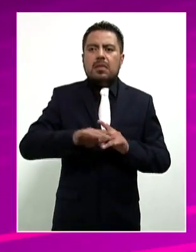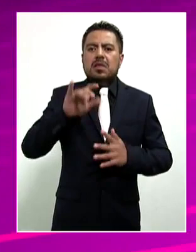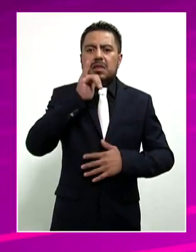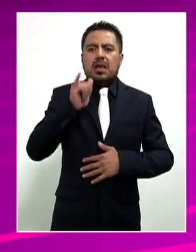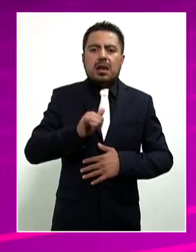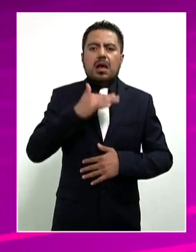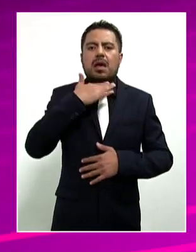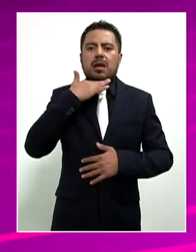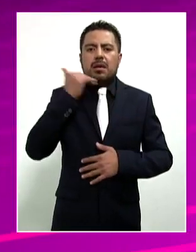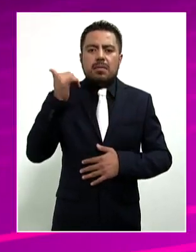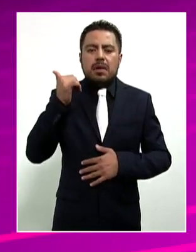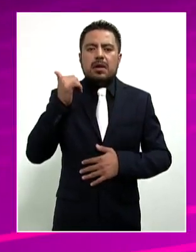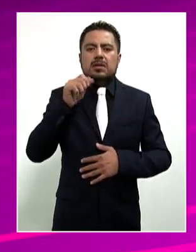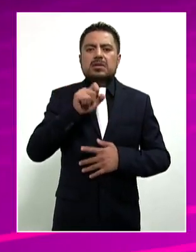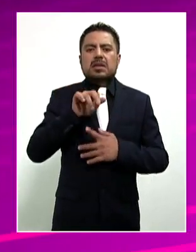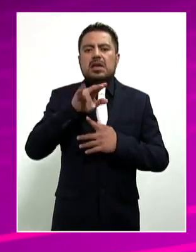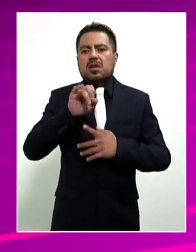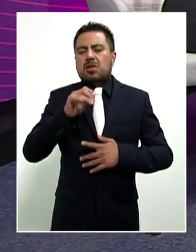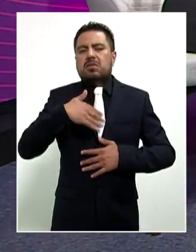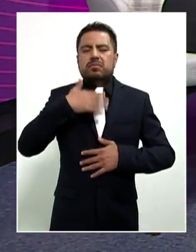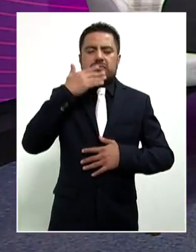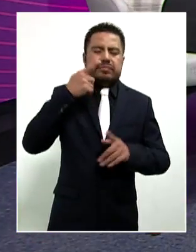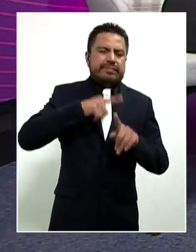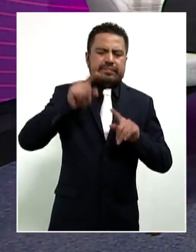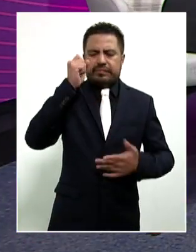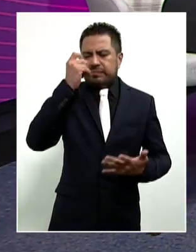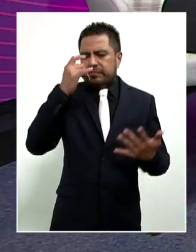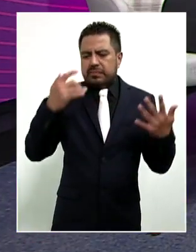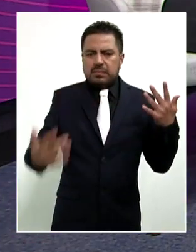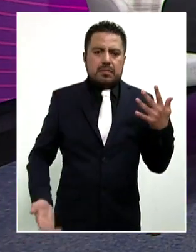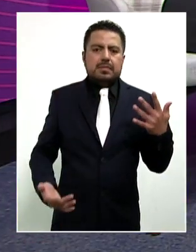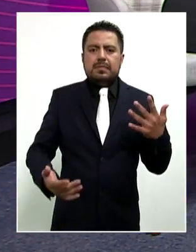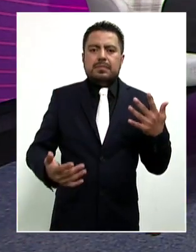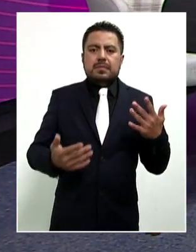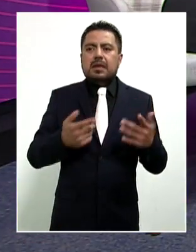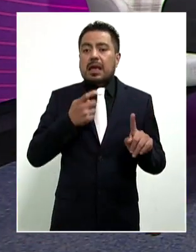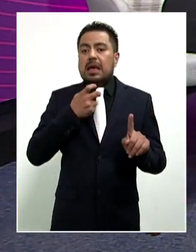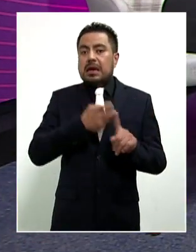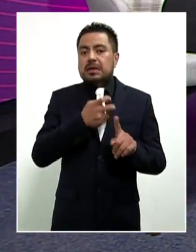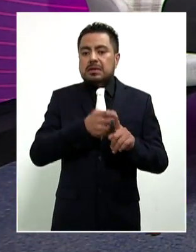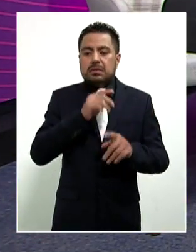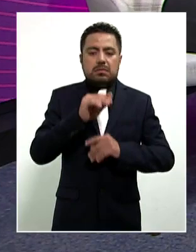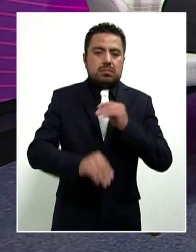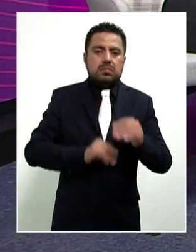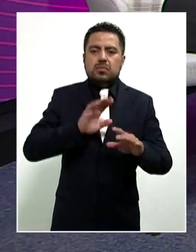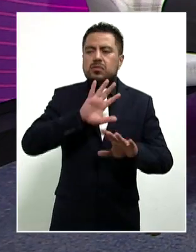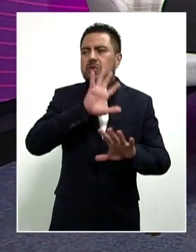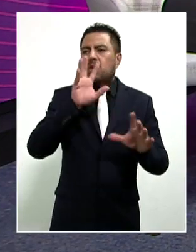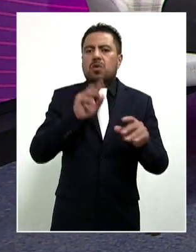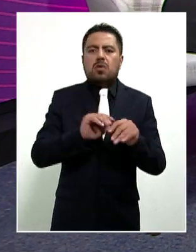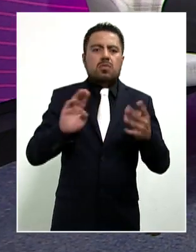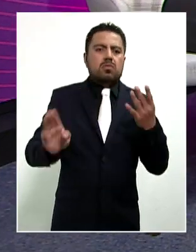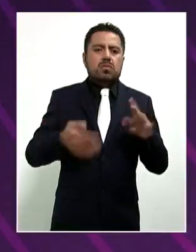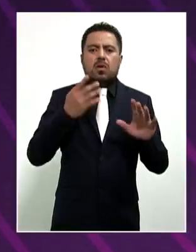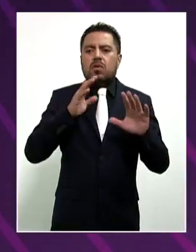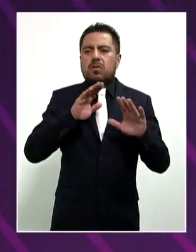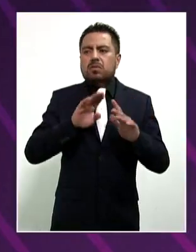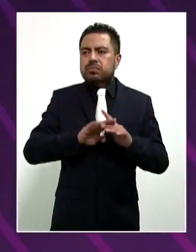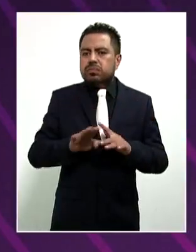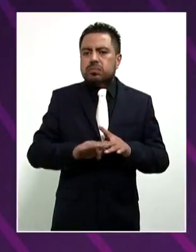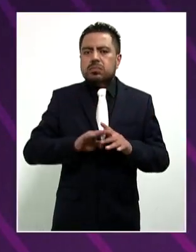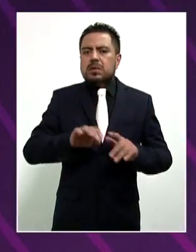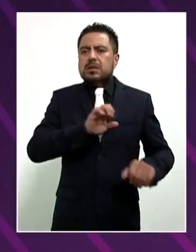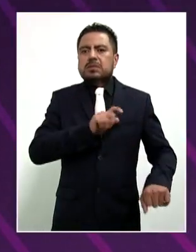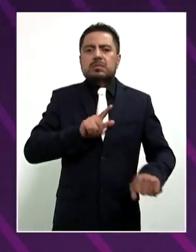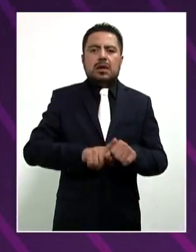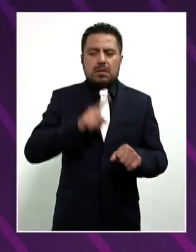italianos, alemanes, sirios, libaneses, etc. Yo creo que esto es una componente de todo el mundo de la migración y en particular de